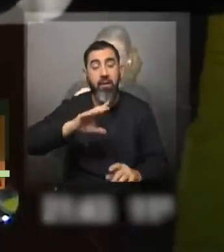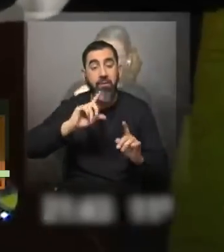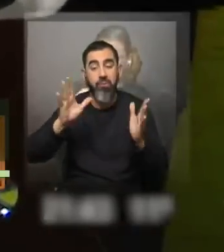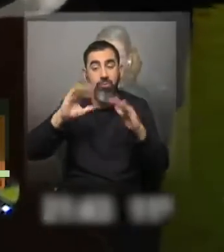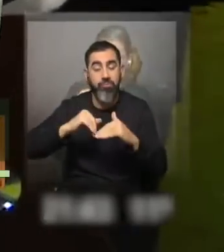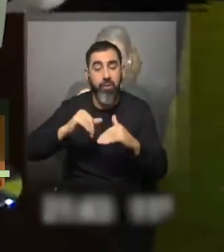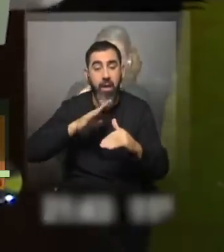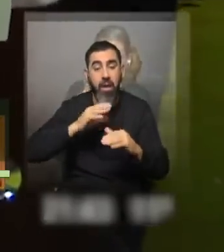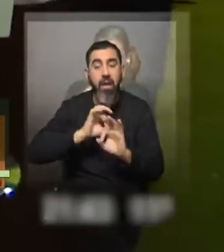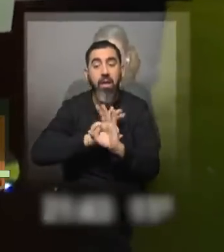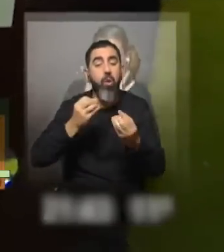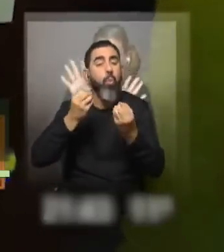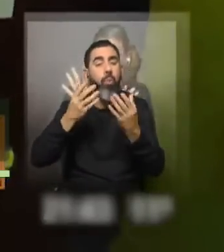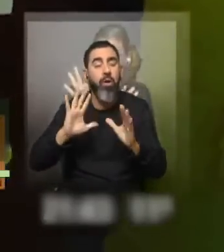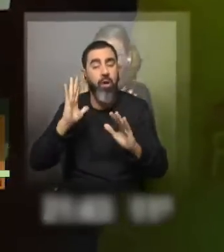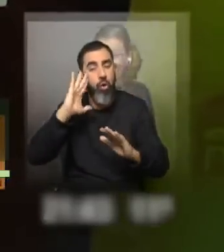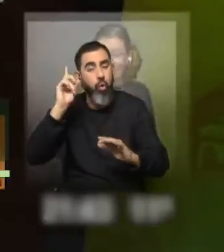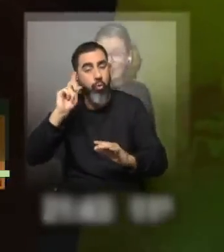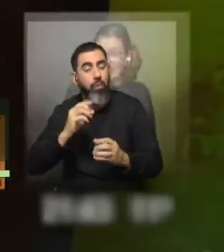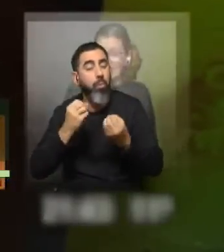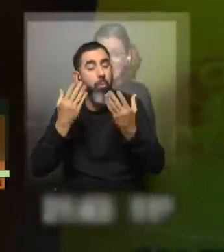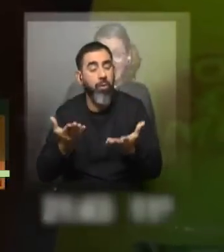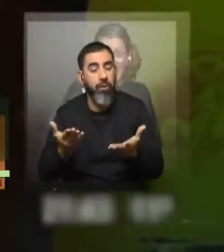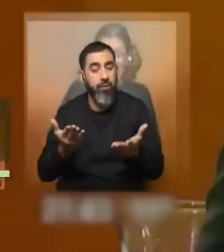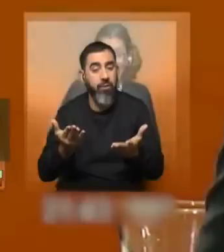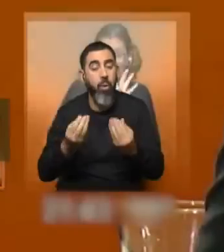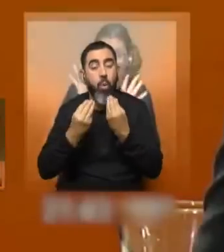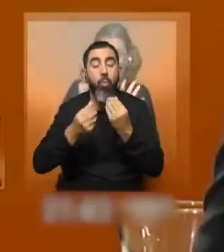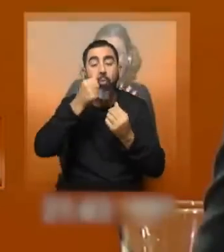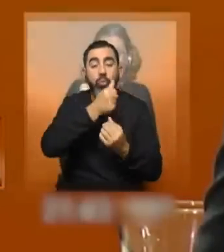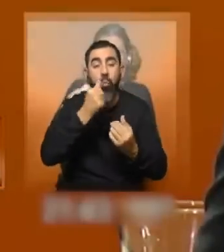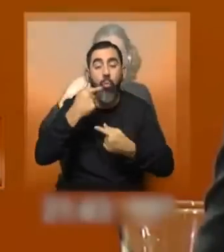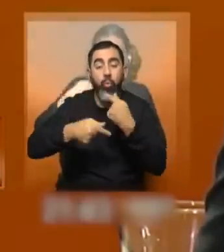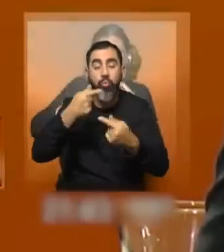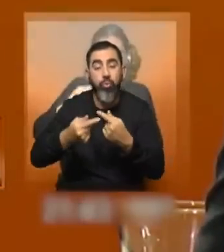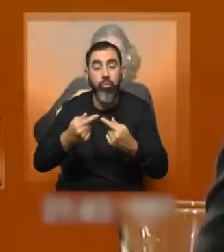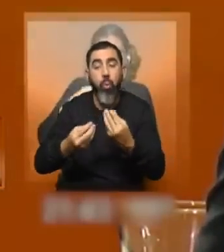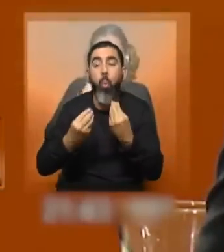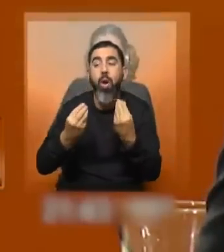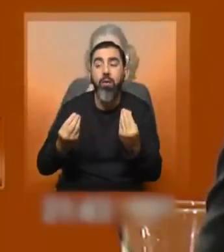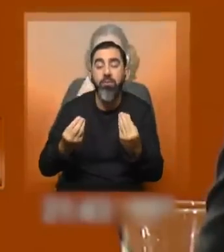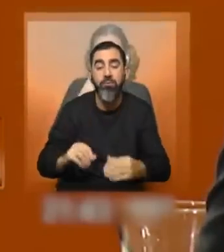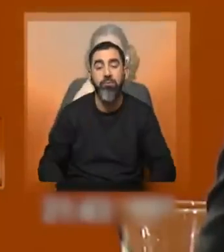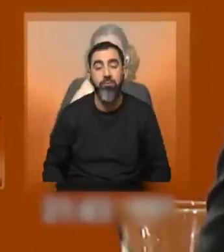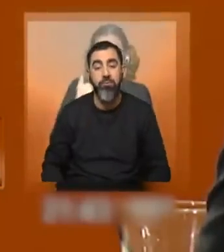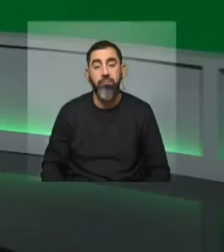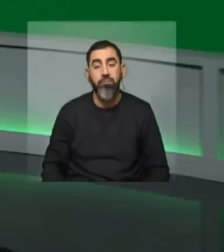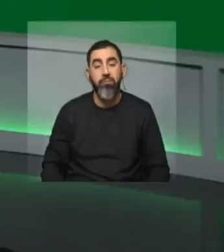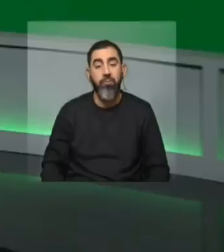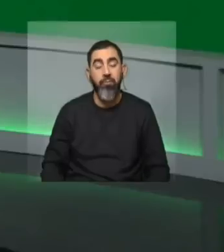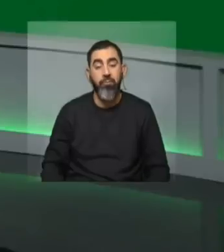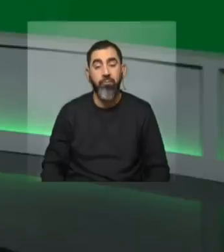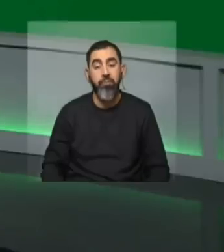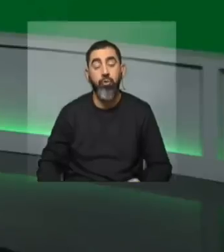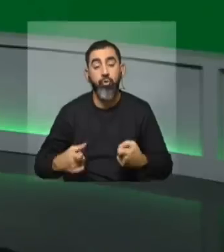una perspectiva clara, porque no se ha sido claro en todo esto de cómo va a seguir la cosa y qué soluciones se plantean realmente.